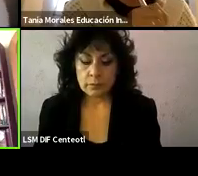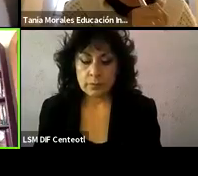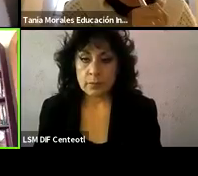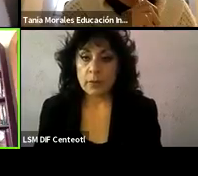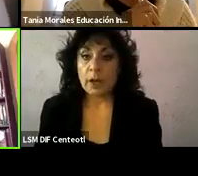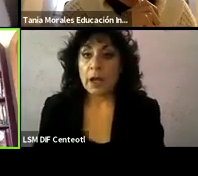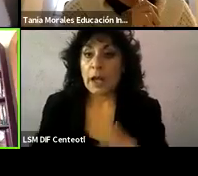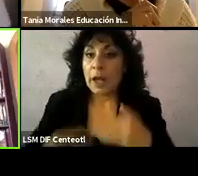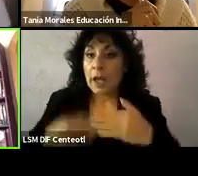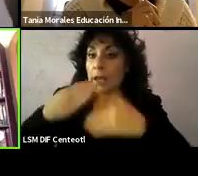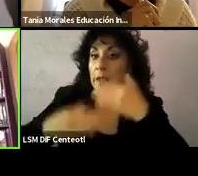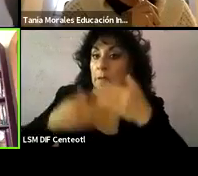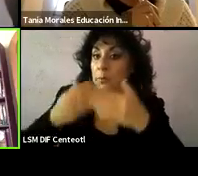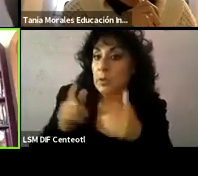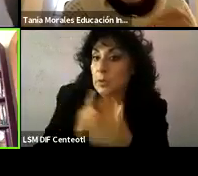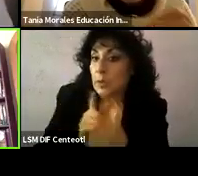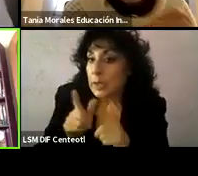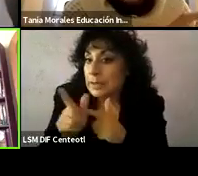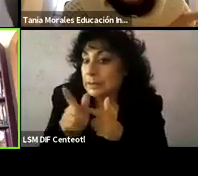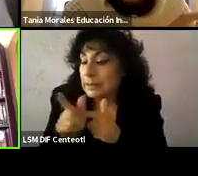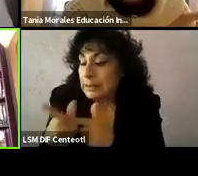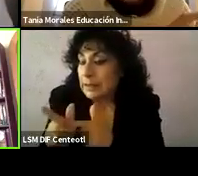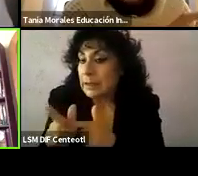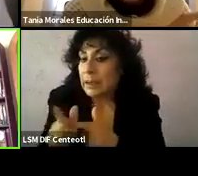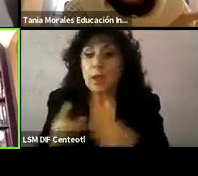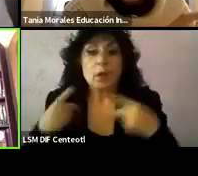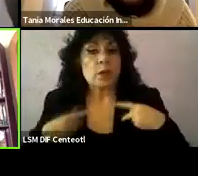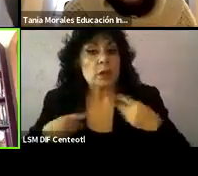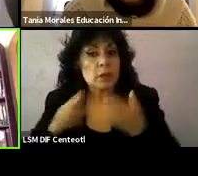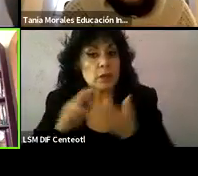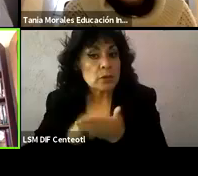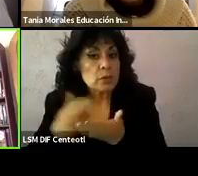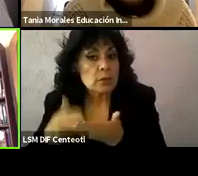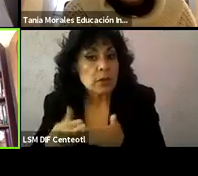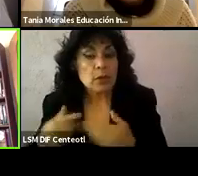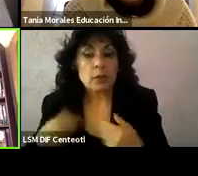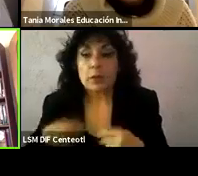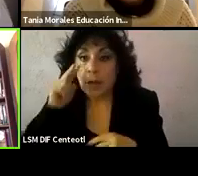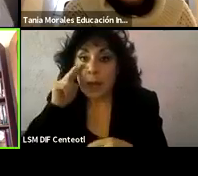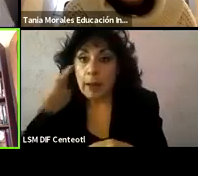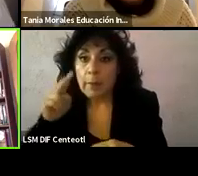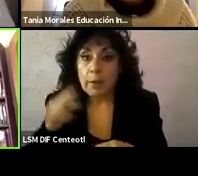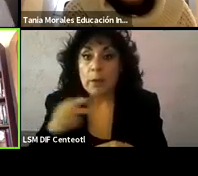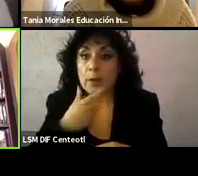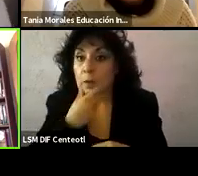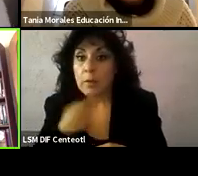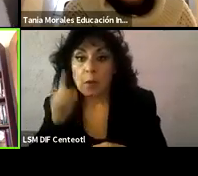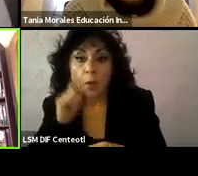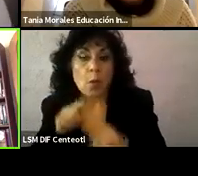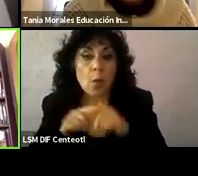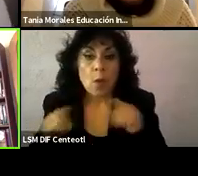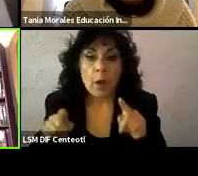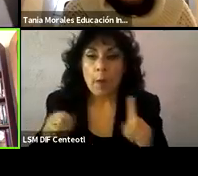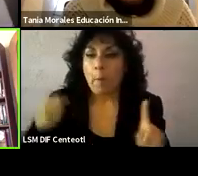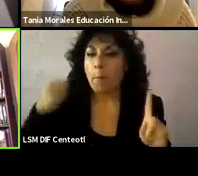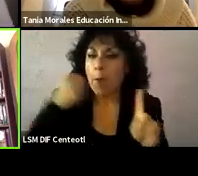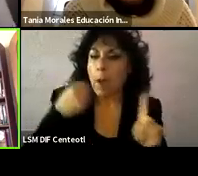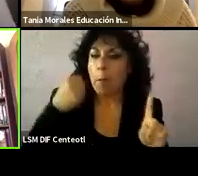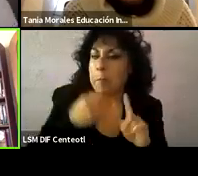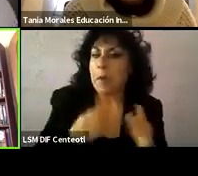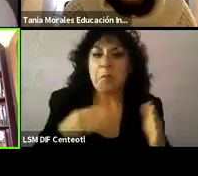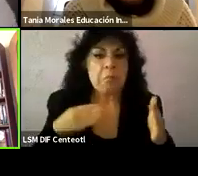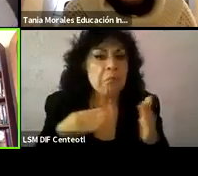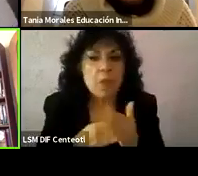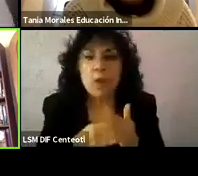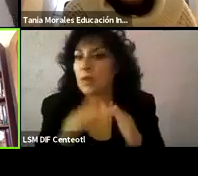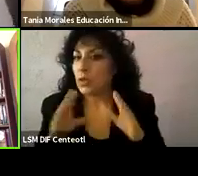los derechos humanos, a la perspectiva de género y a la cuestión de la no violencia, ¿no? La no